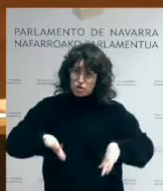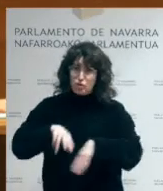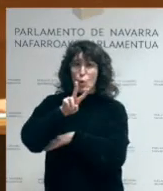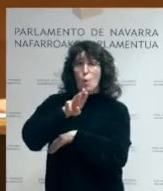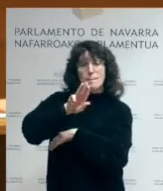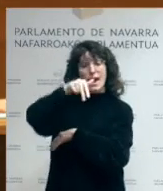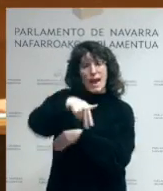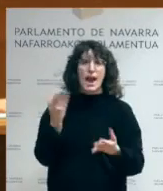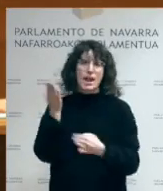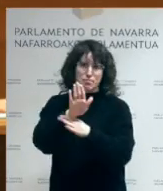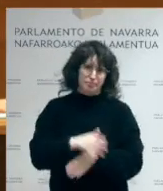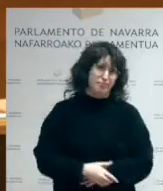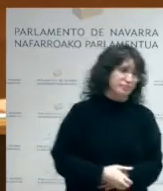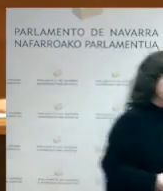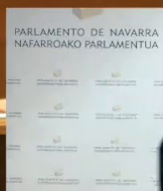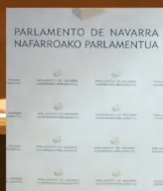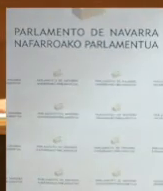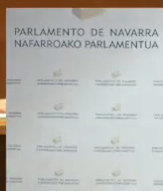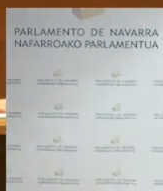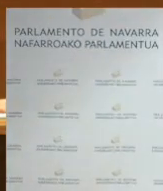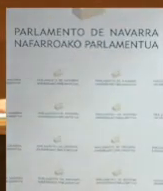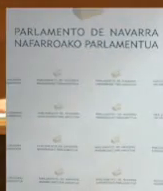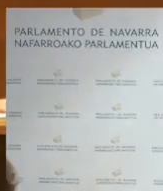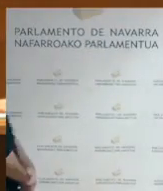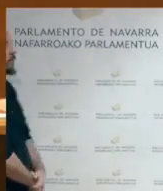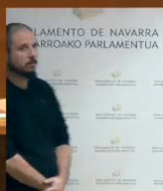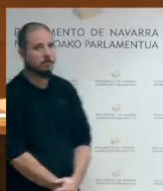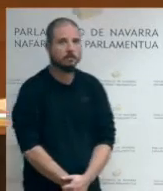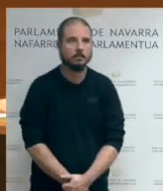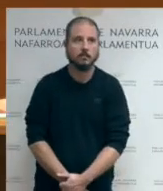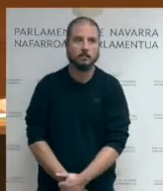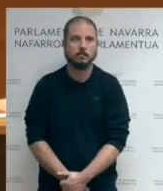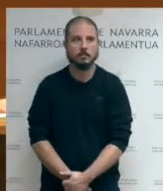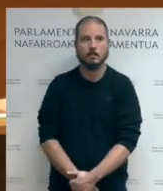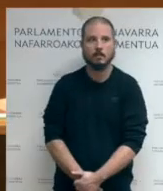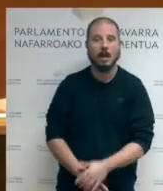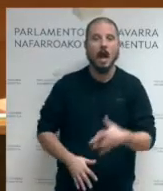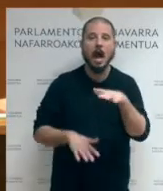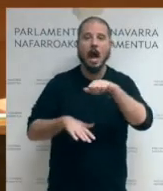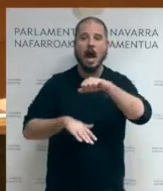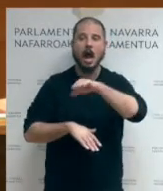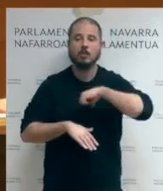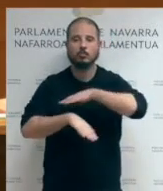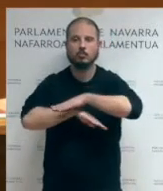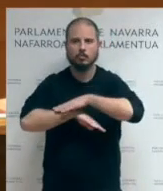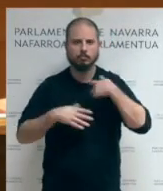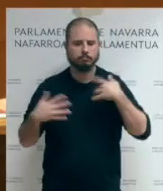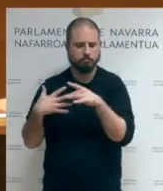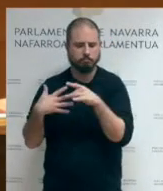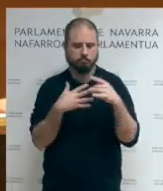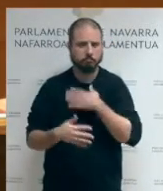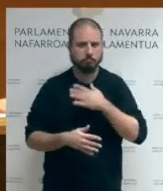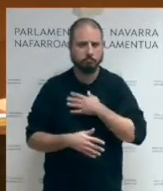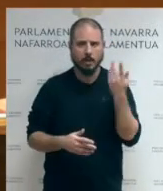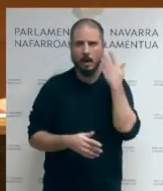del Pueblo Navarro. En el ejercicio de su autogobierno, de un autogobierno con liderazgo propio, Navarra no tiene que